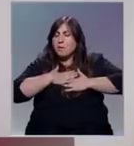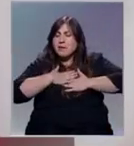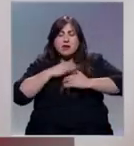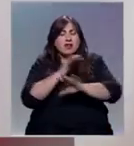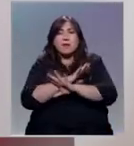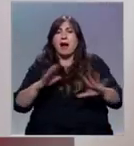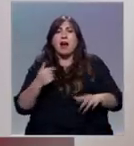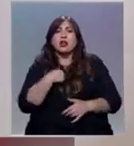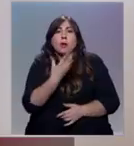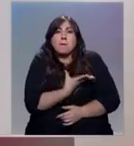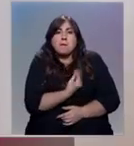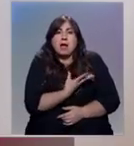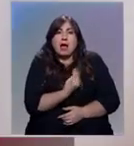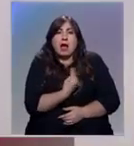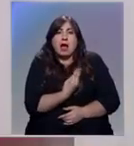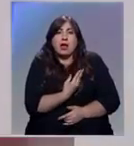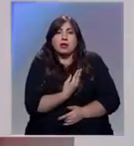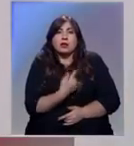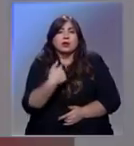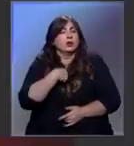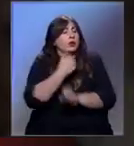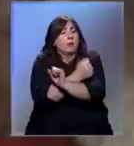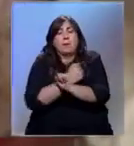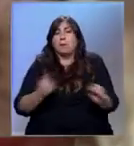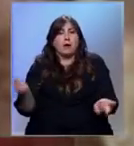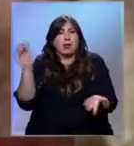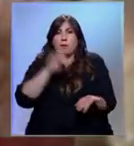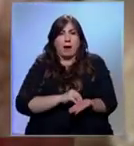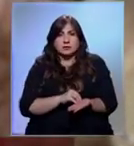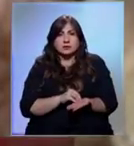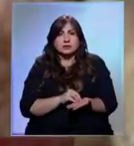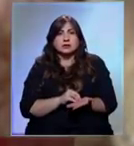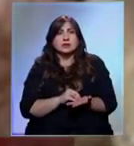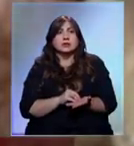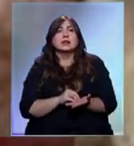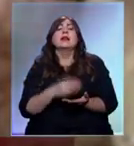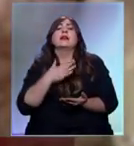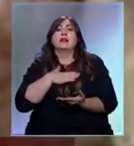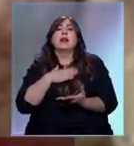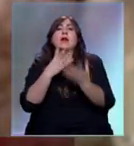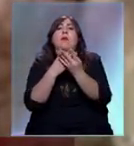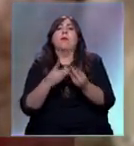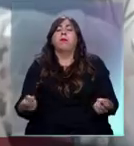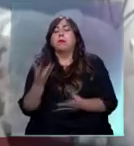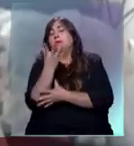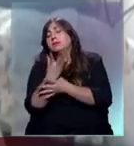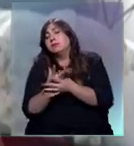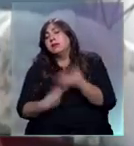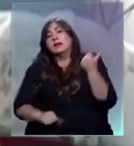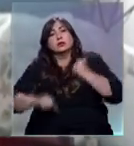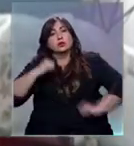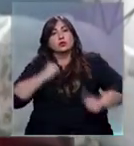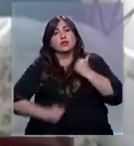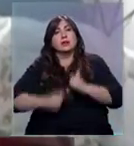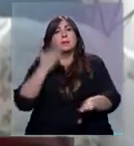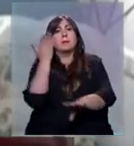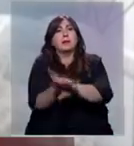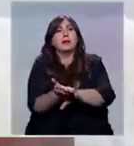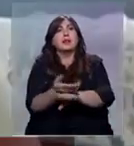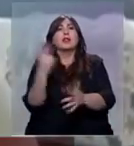miedo, ya no puedo más. Dejar de sufrir es lo que pide, lo mismo que el 2015